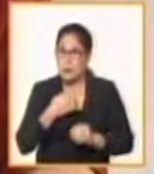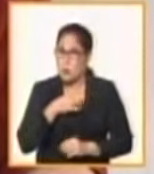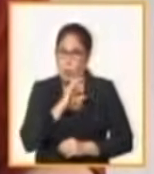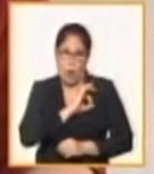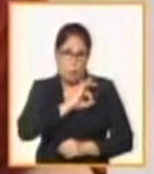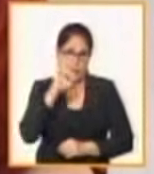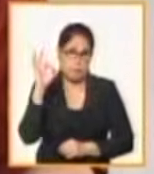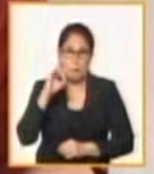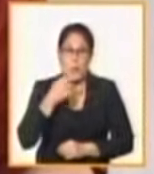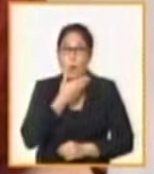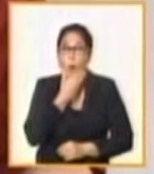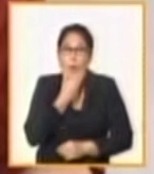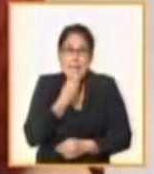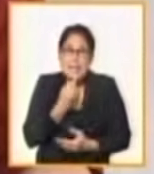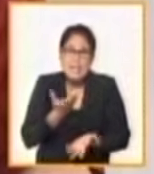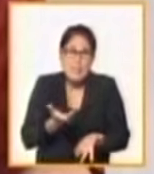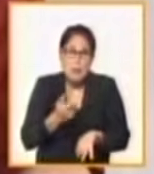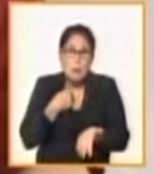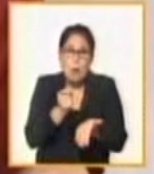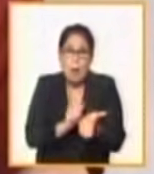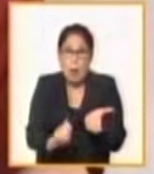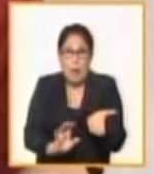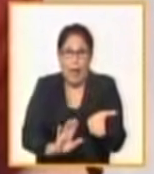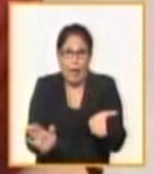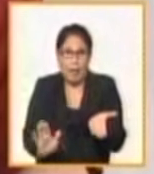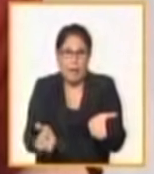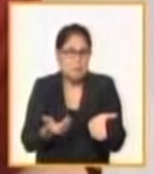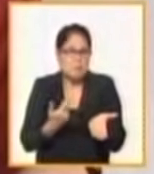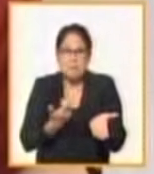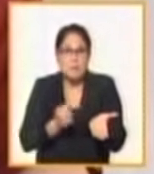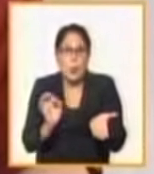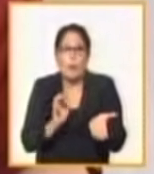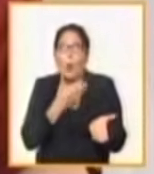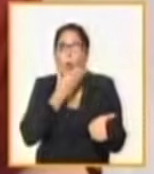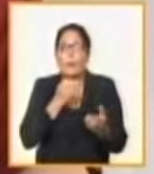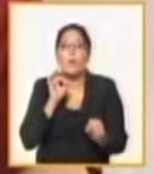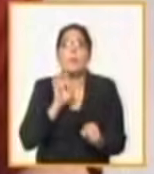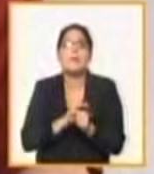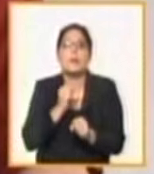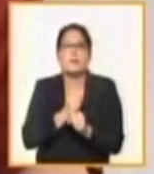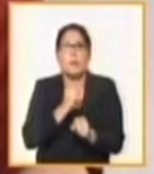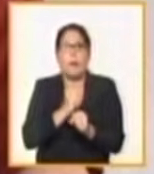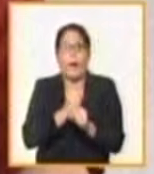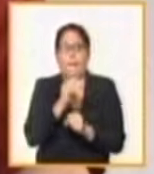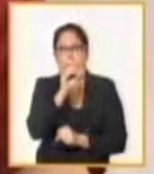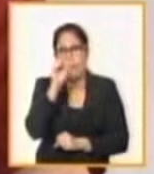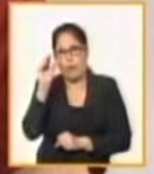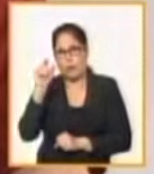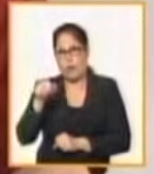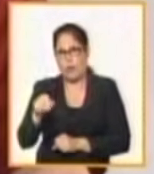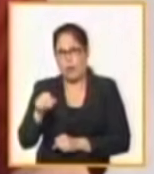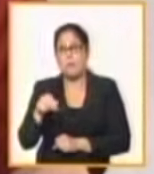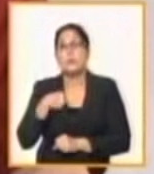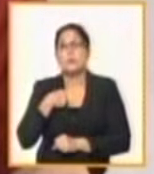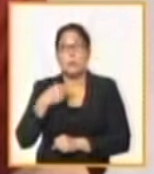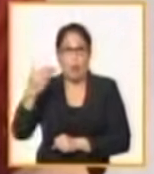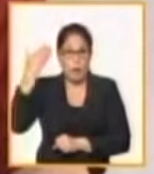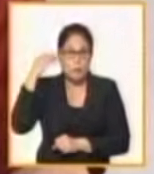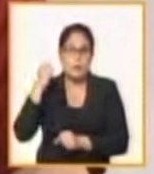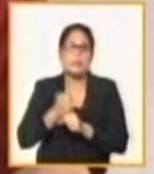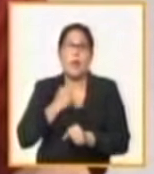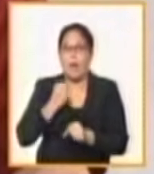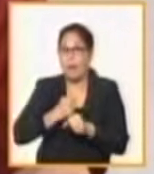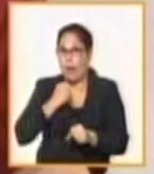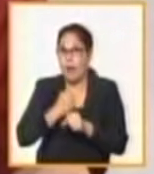nadie, no había escrito ni una página. Estaba trabajando en la biblioteca. Yo había trabajado unos cuantos